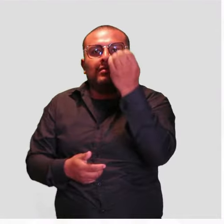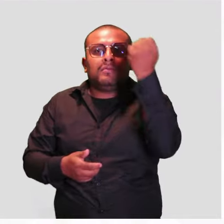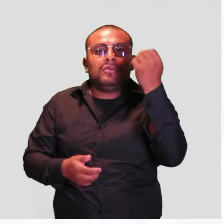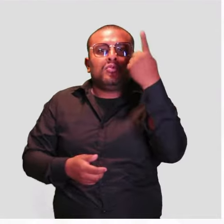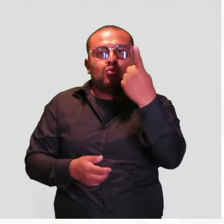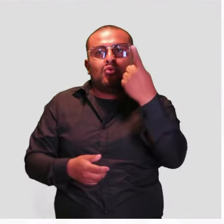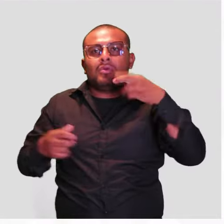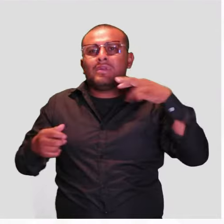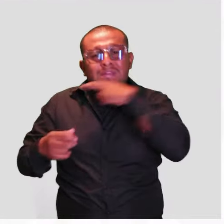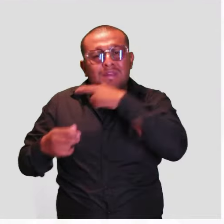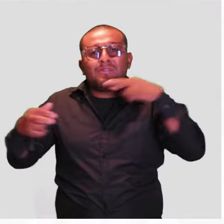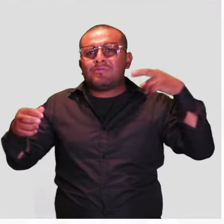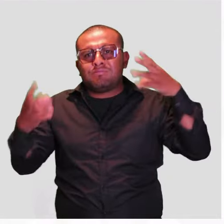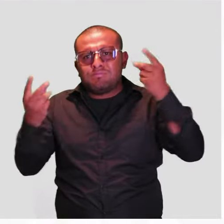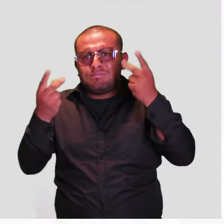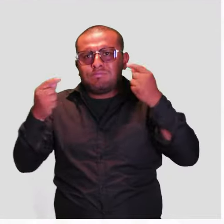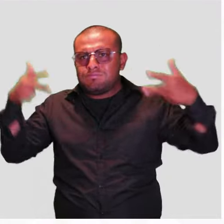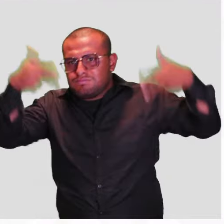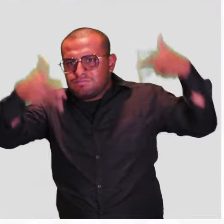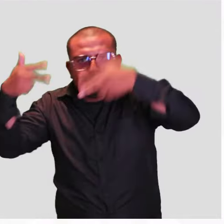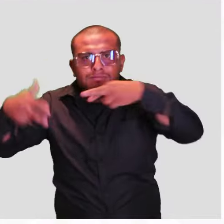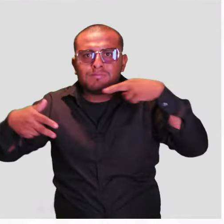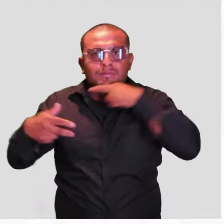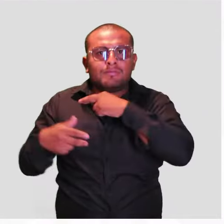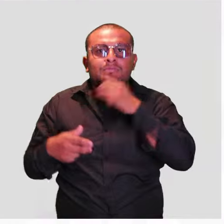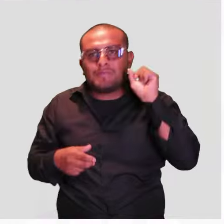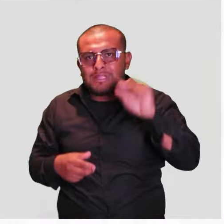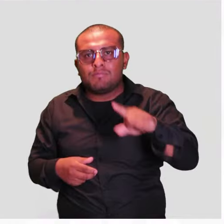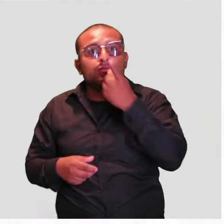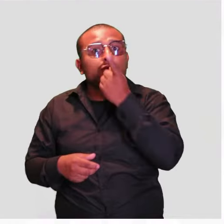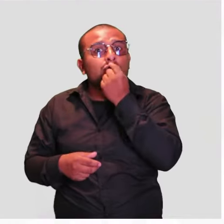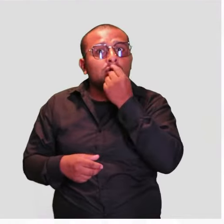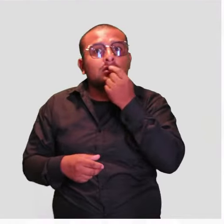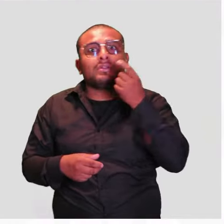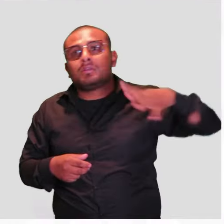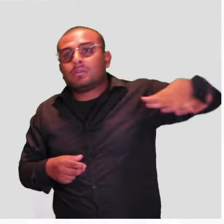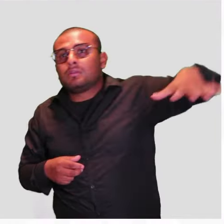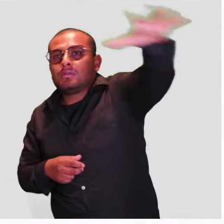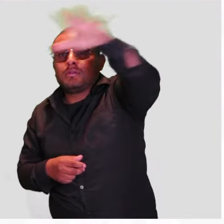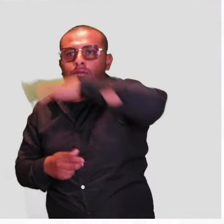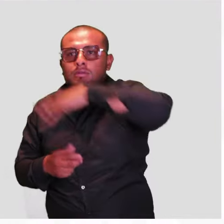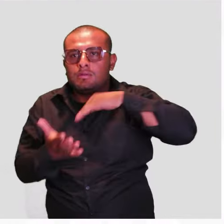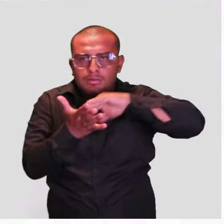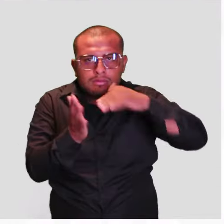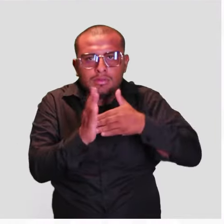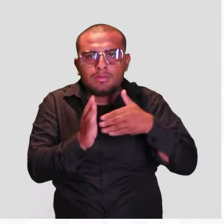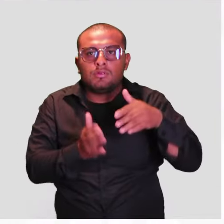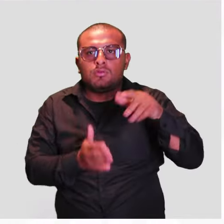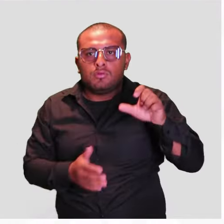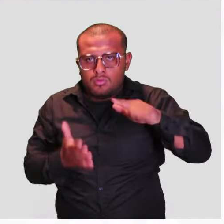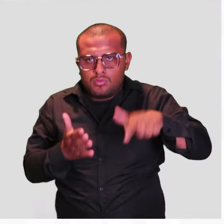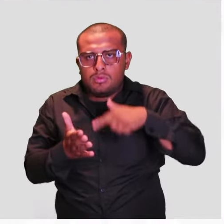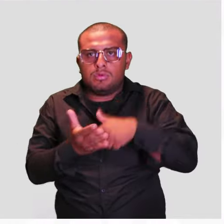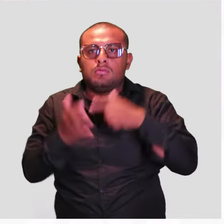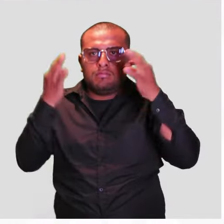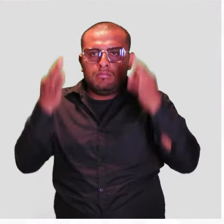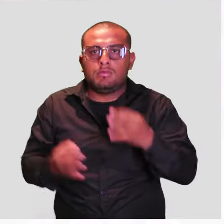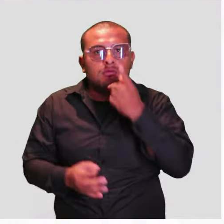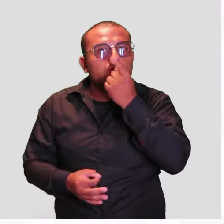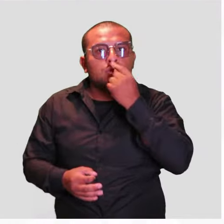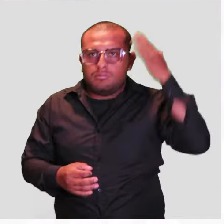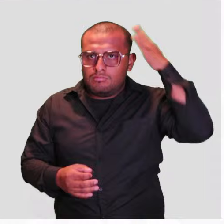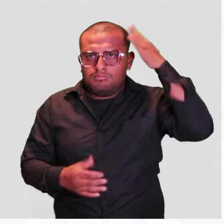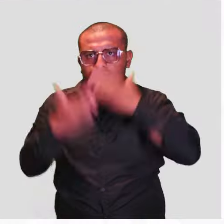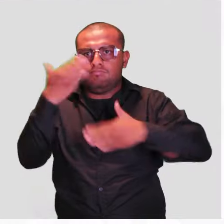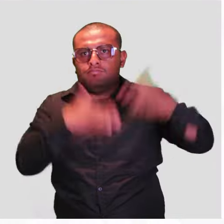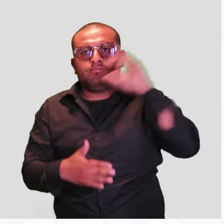y reactivaremos las subestaciones de policía de forma estratégica. Nombrar mandos policíacos con perfil profesional en materia